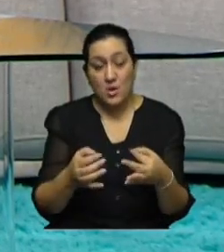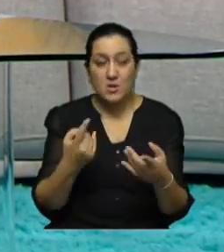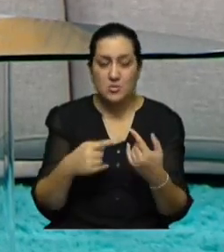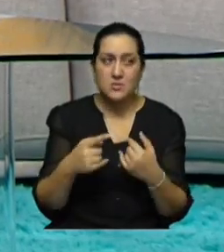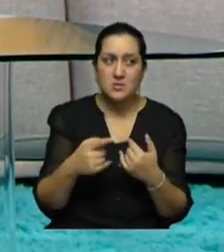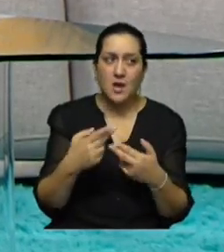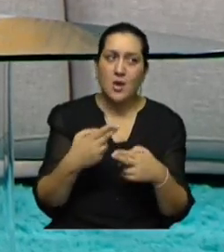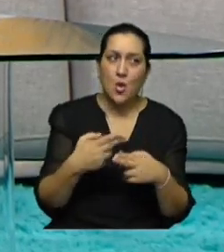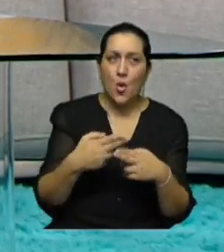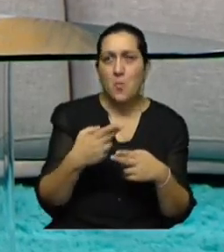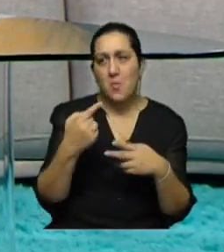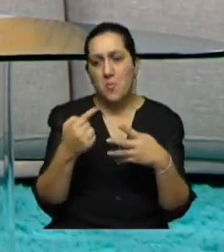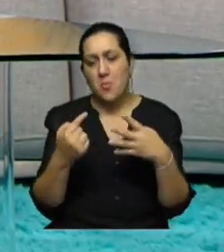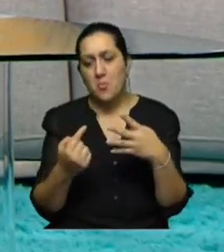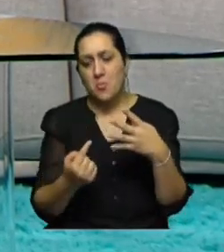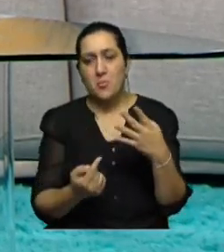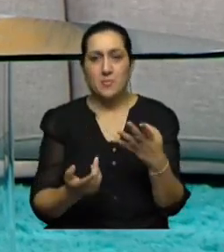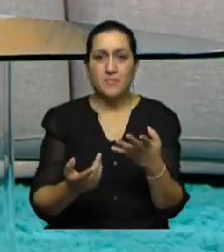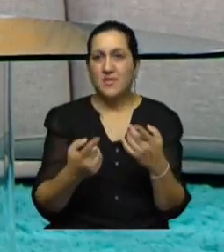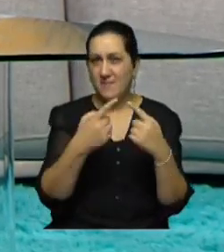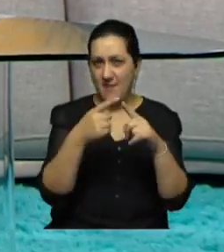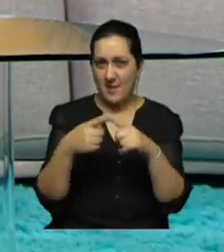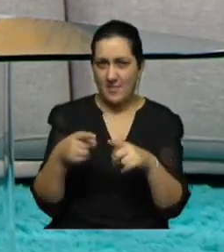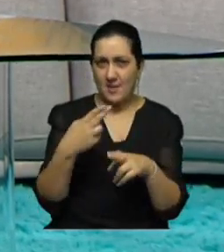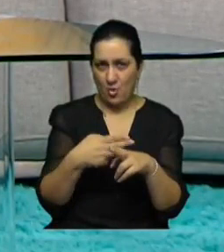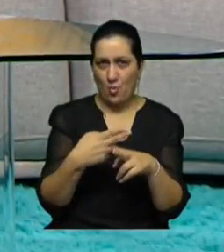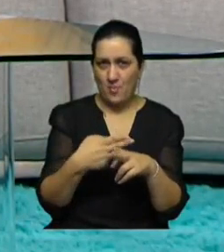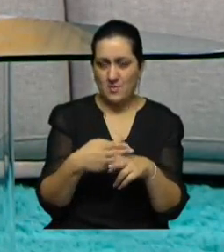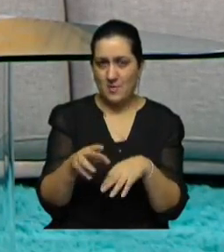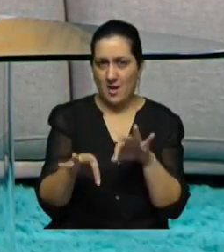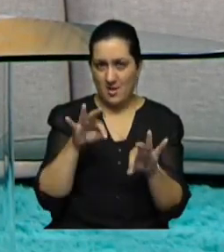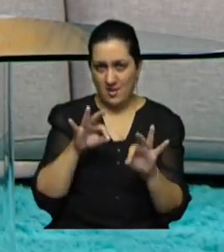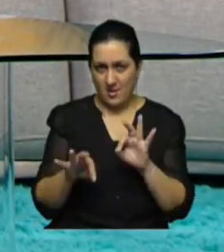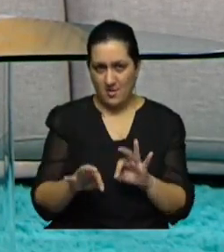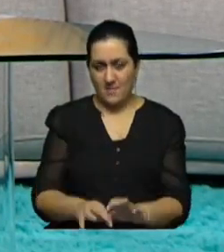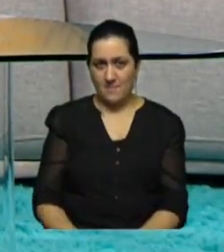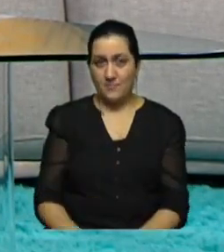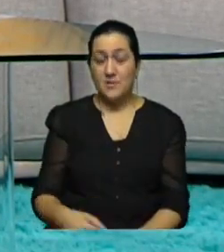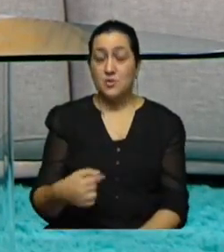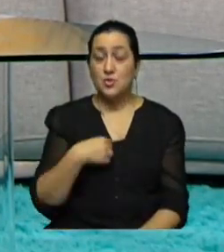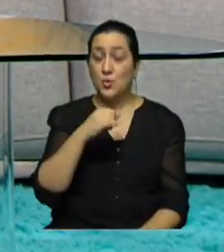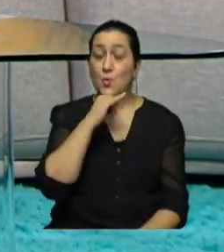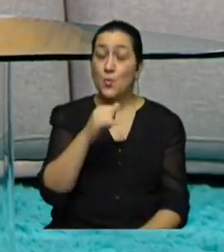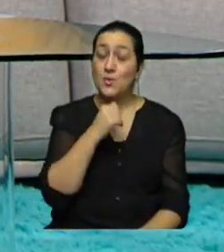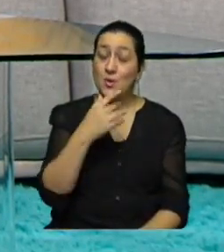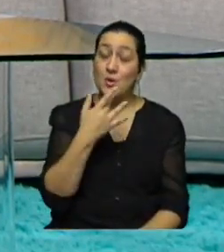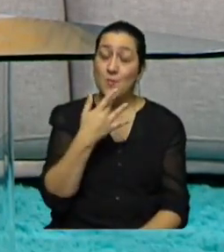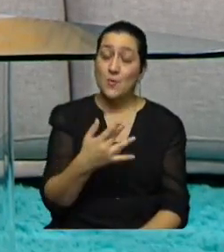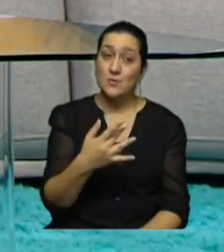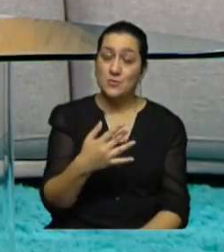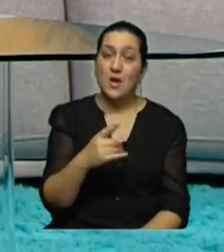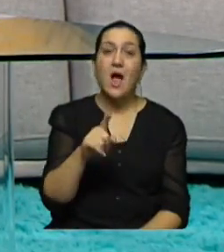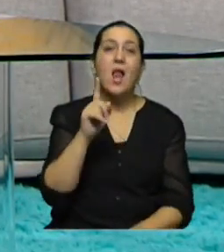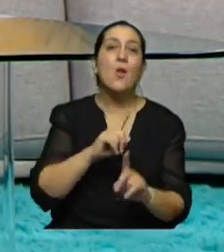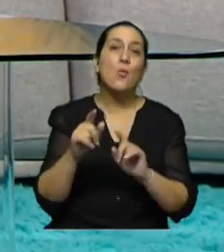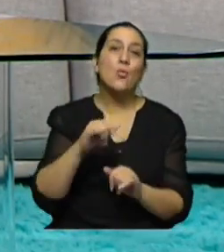surgir nombres: Zielinski, Gallardo, por supuesto. Martino, yo tengo una anécdota hermosa con Bielsa, así que algún día, si quieren, se